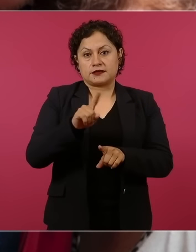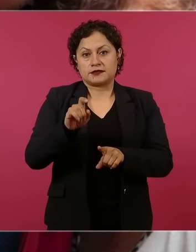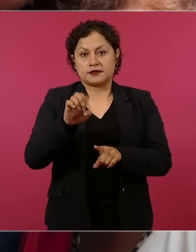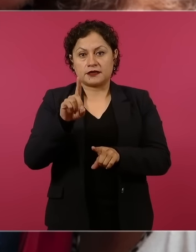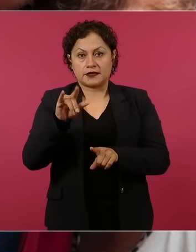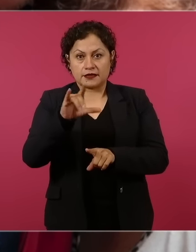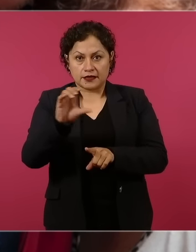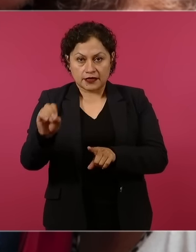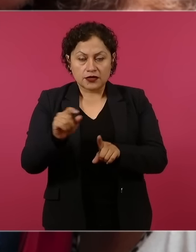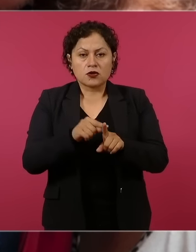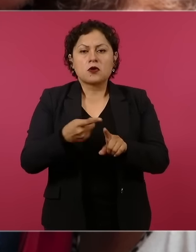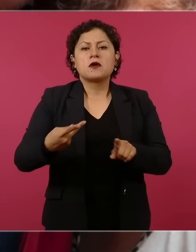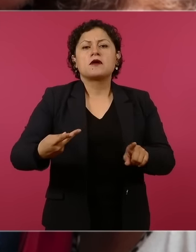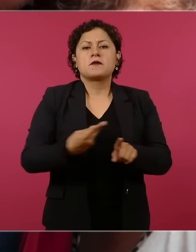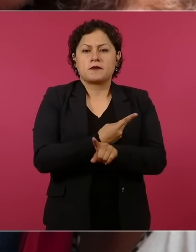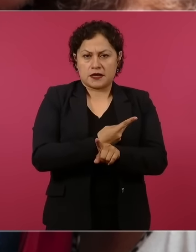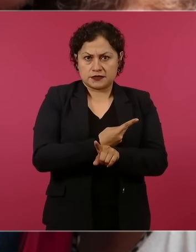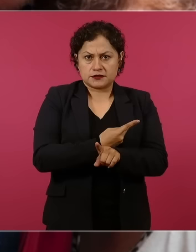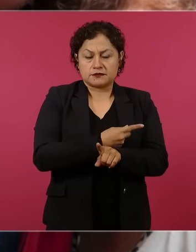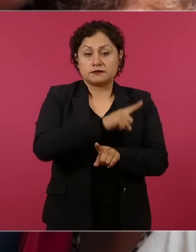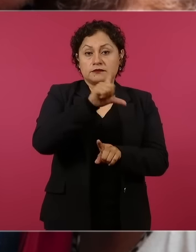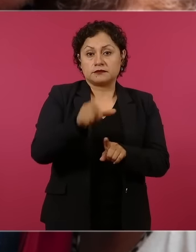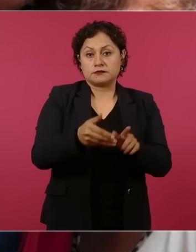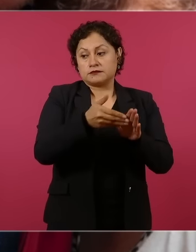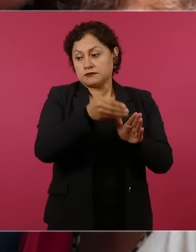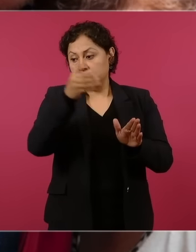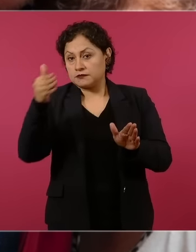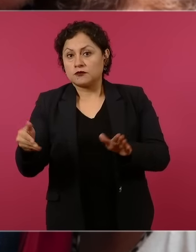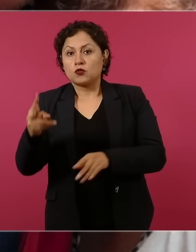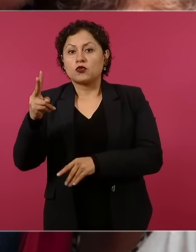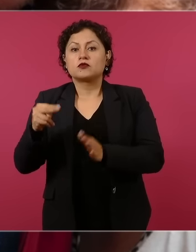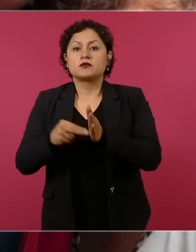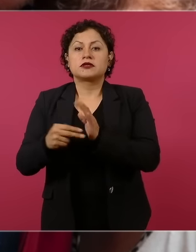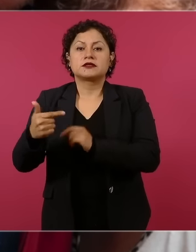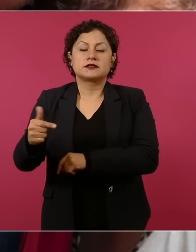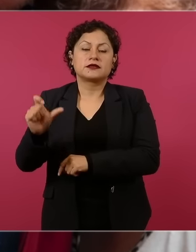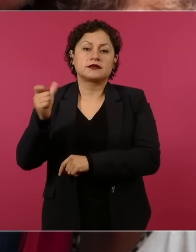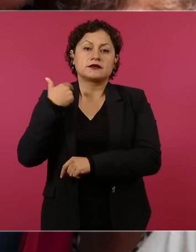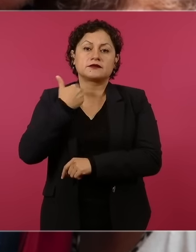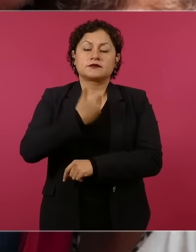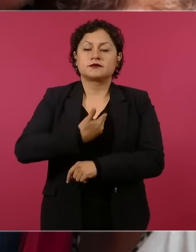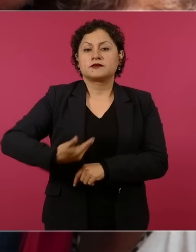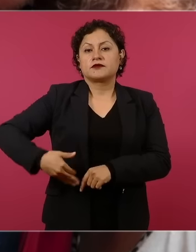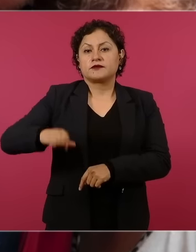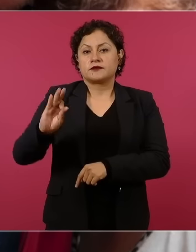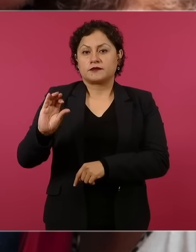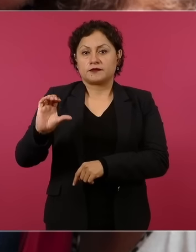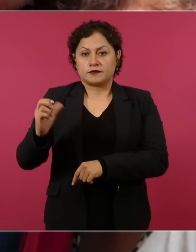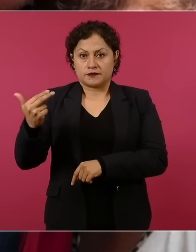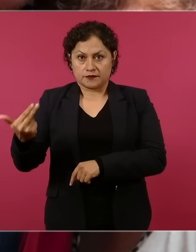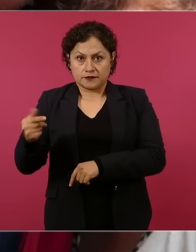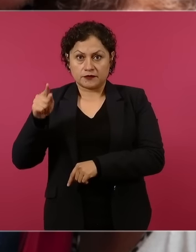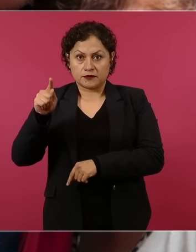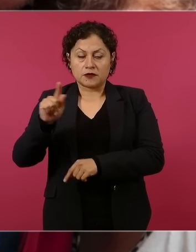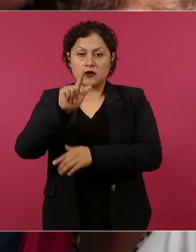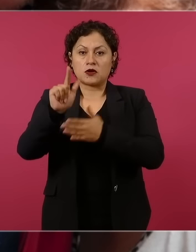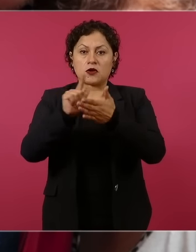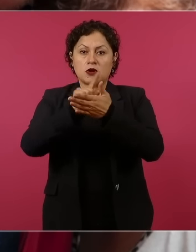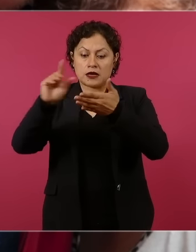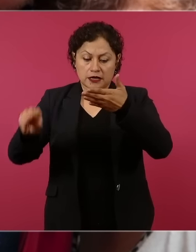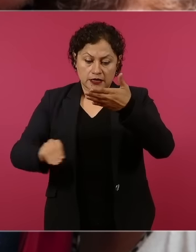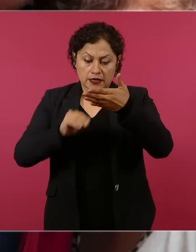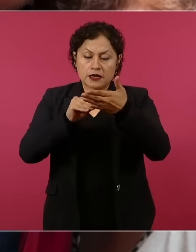y posteriormente en 2007, ya con Calderón como presidente en el caso del apartado B o de los